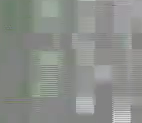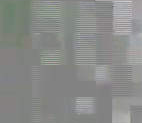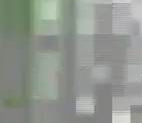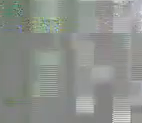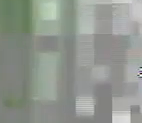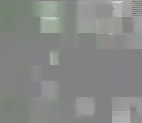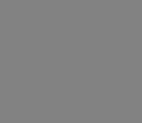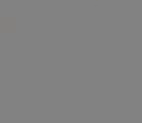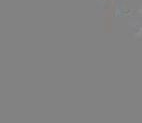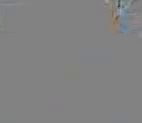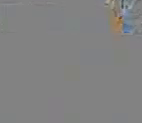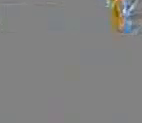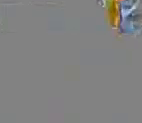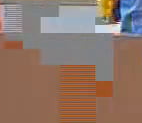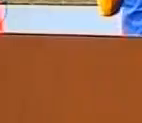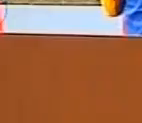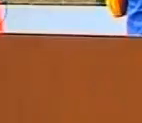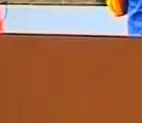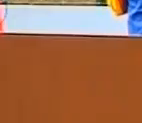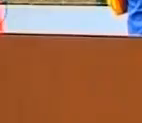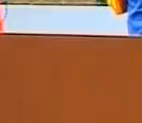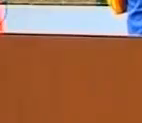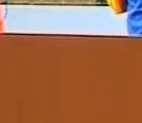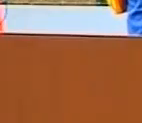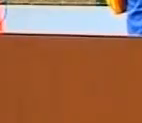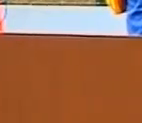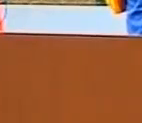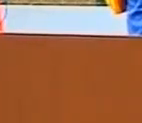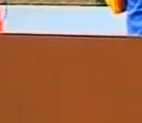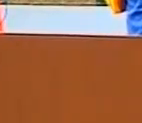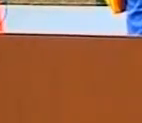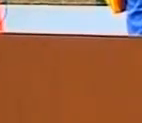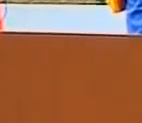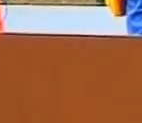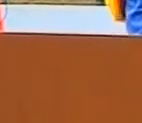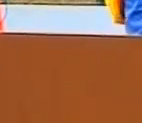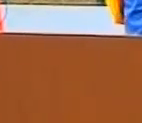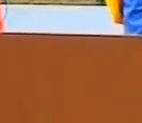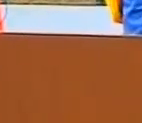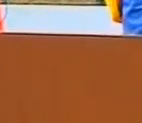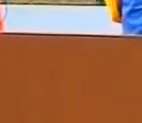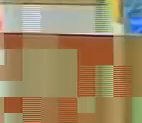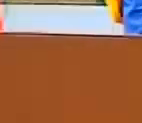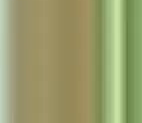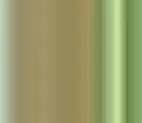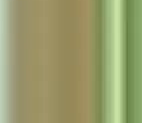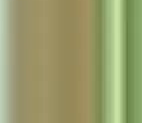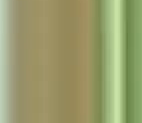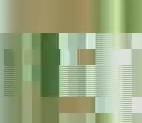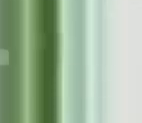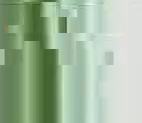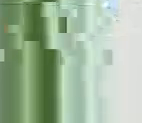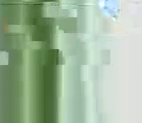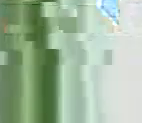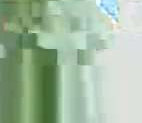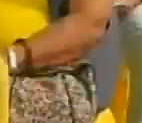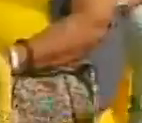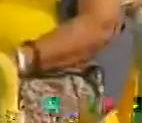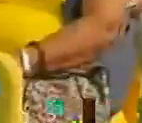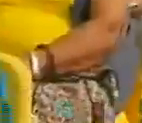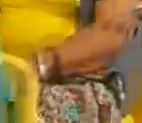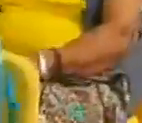de ese sector de la oposición venezolana. Y fue tanto así que ese mismo sector de la